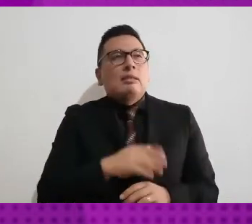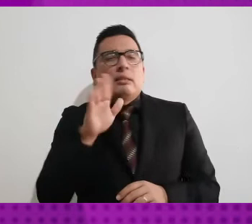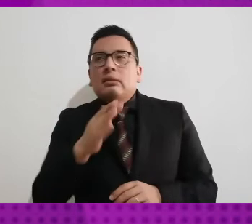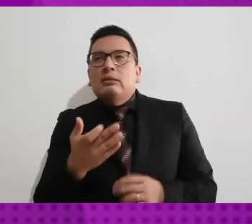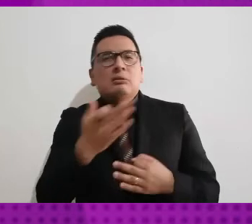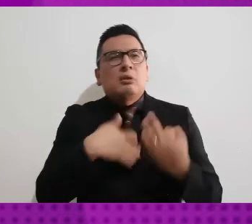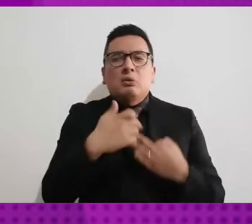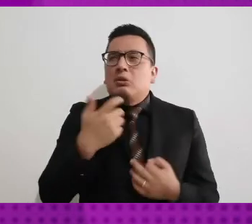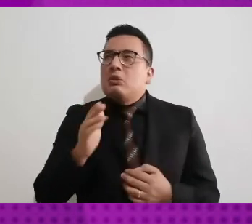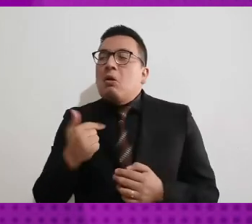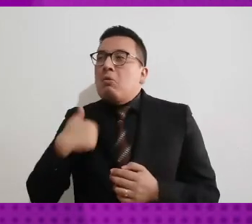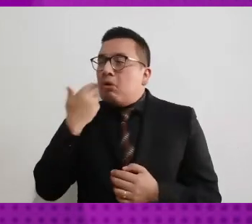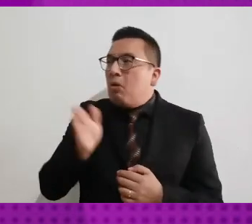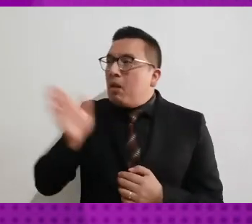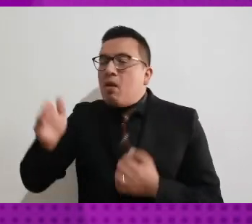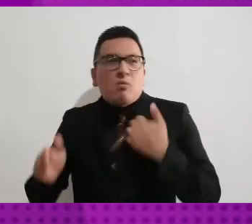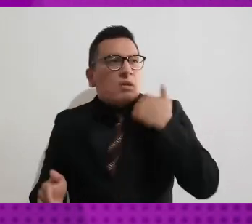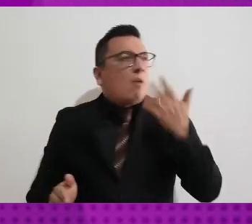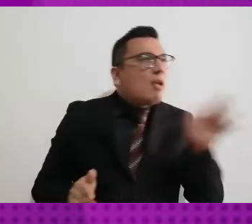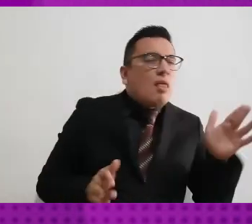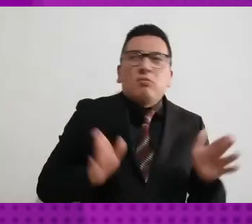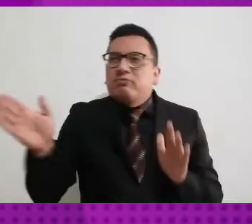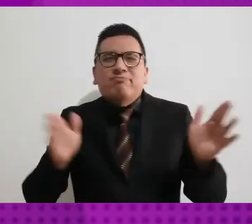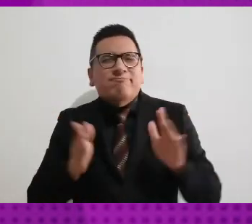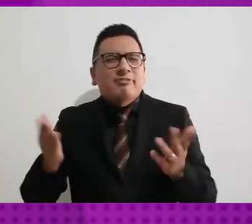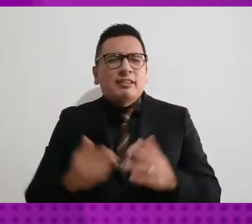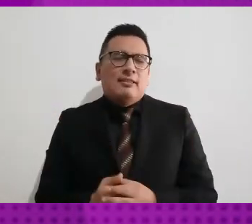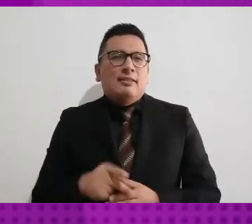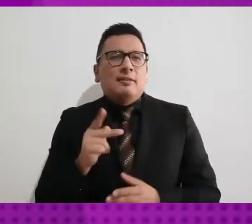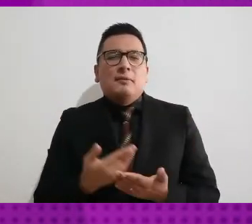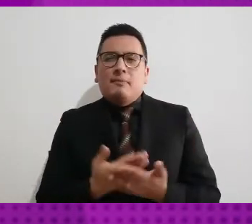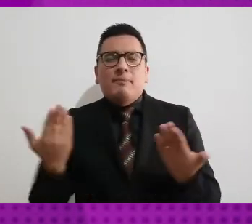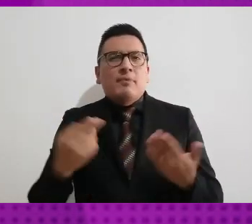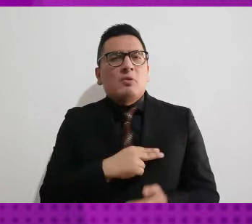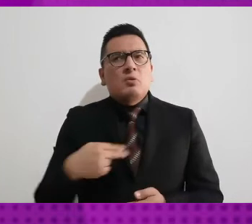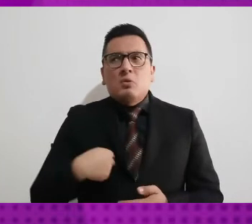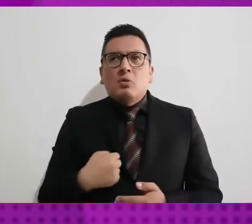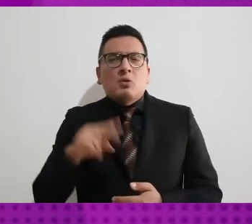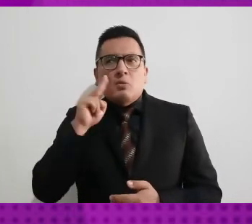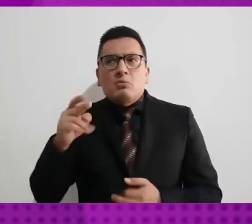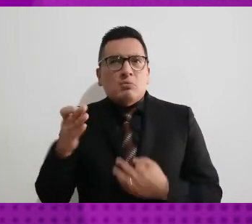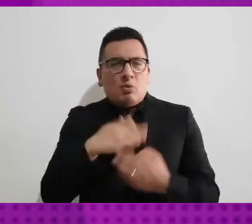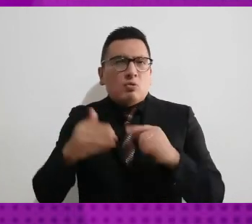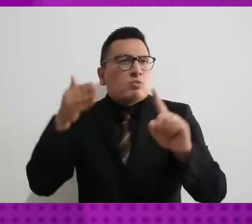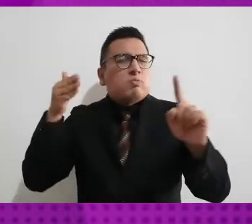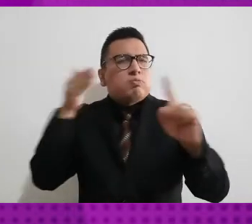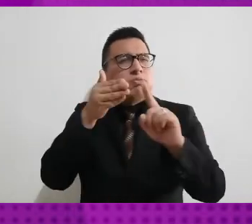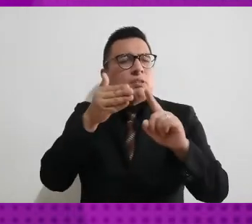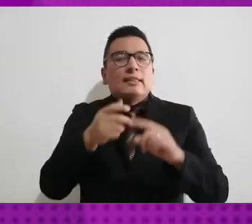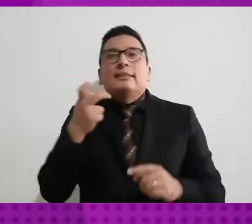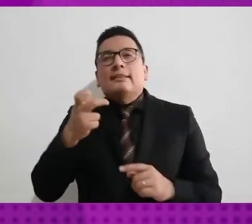Ya dijiste tú todos estos indicadores de que funciona nuestro sistema nacional de